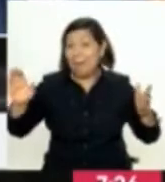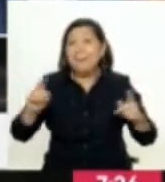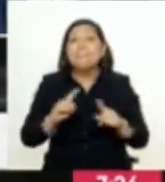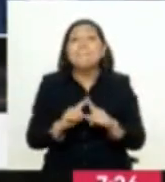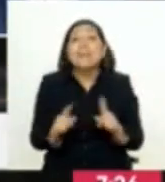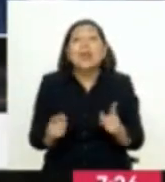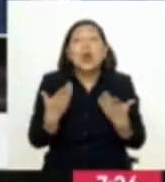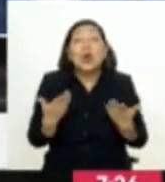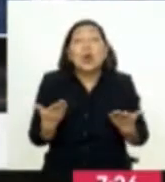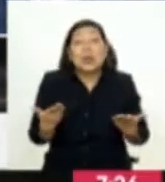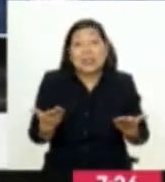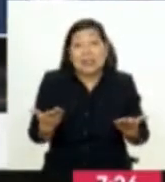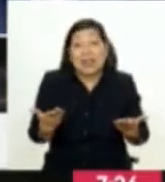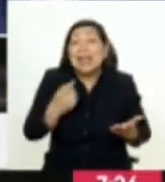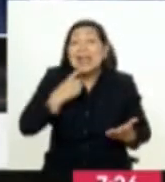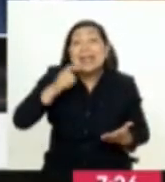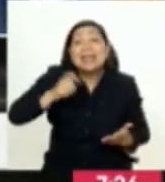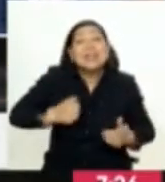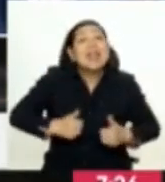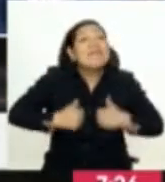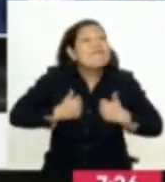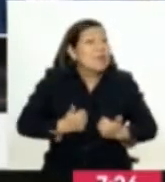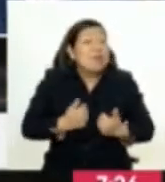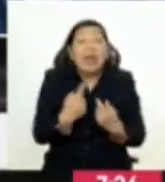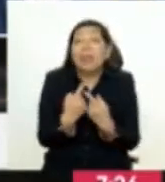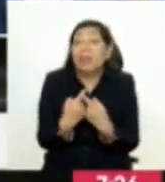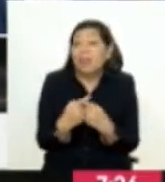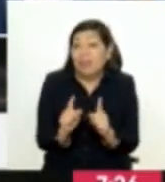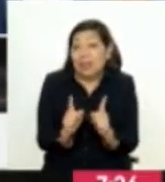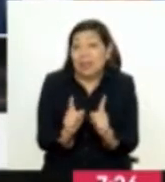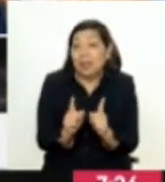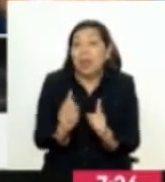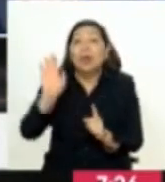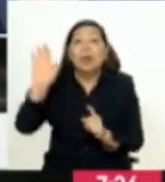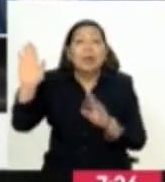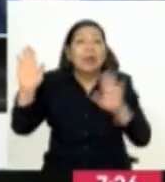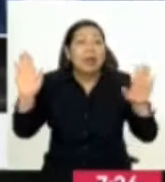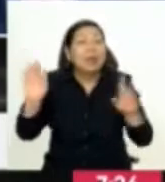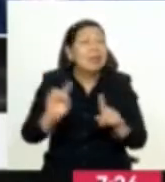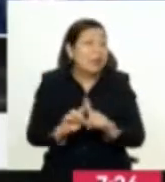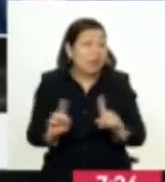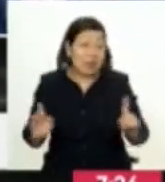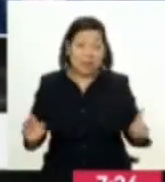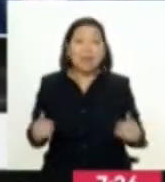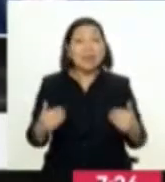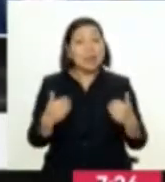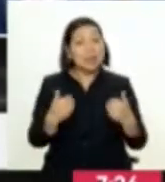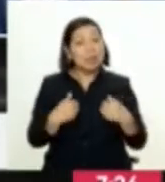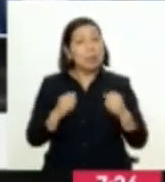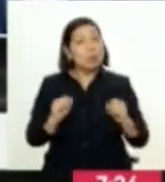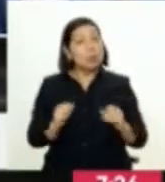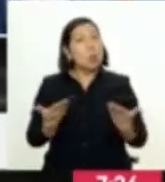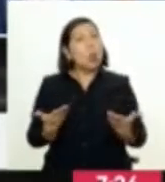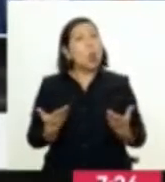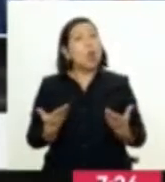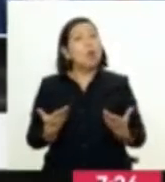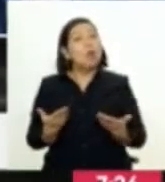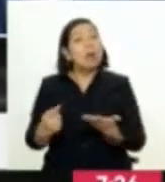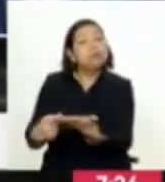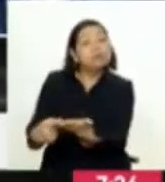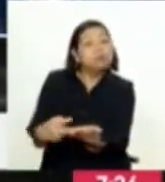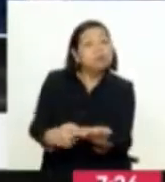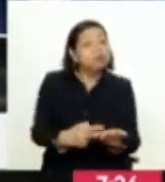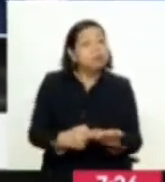las condiciones en las cuales se vive requieren respuestas adecuadas a esos contextos. Entonces, tenemos que tener un esquema de